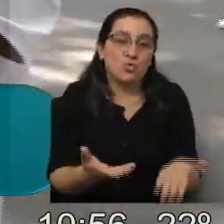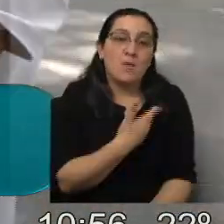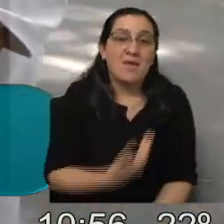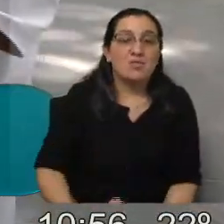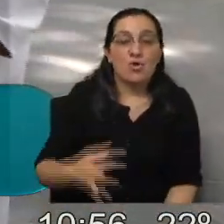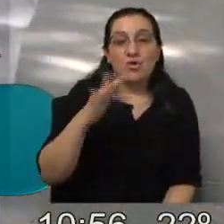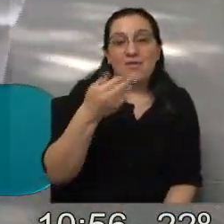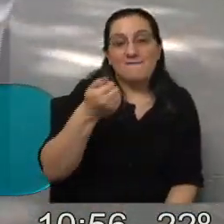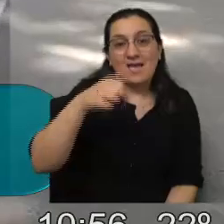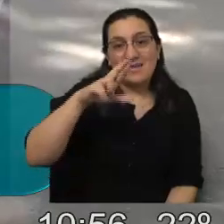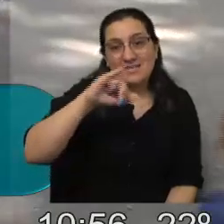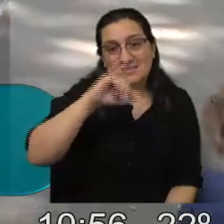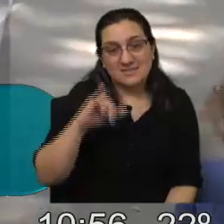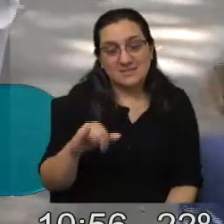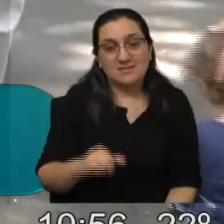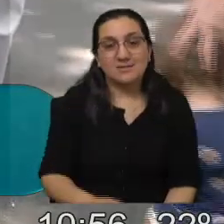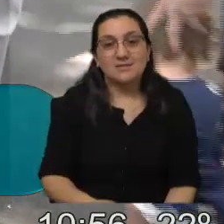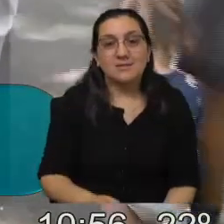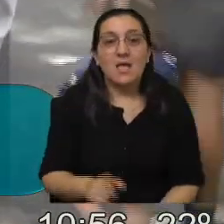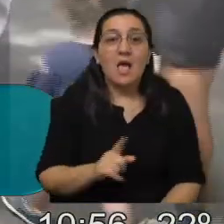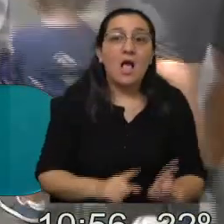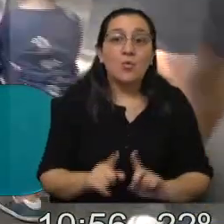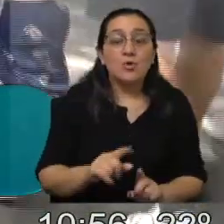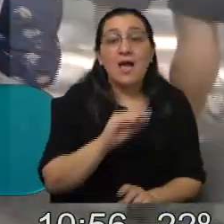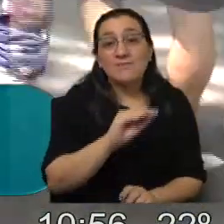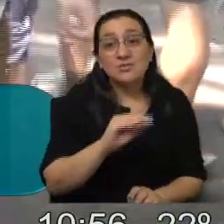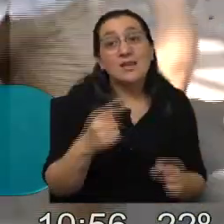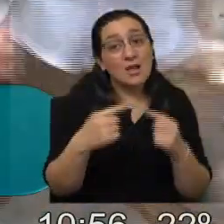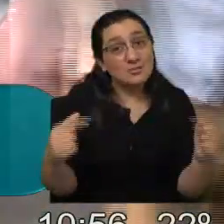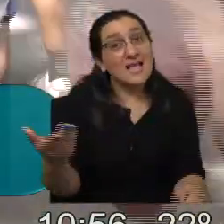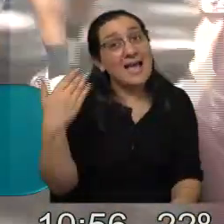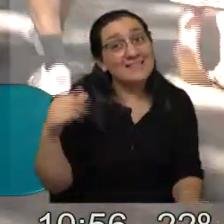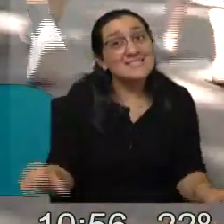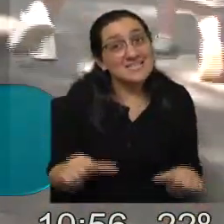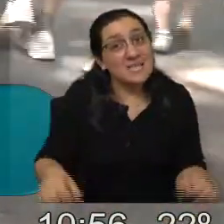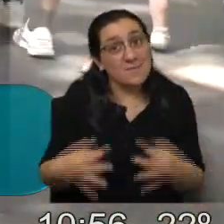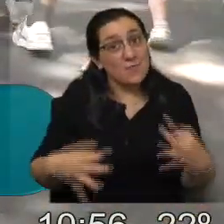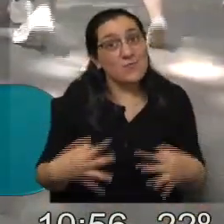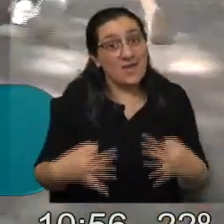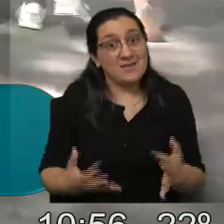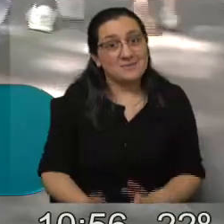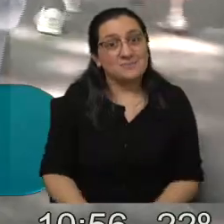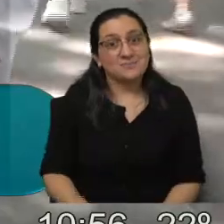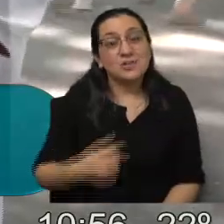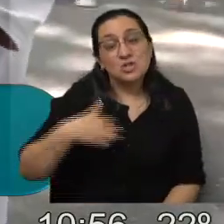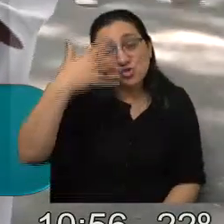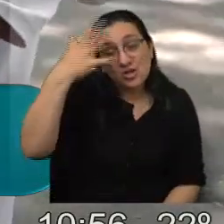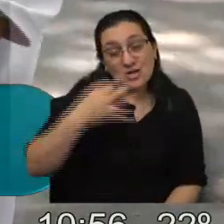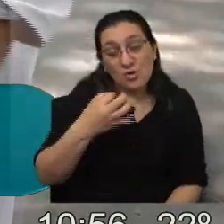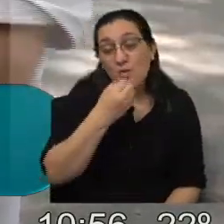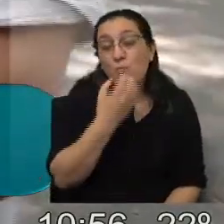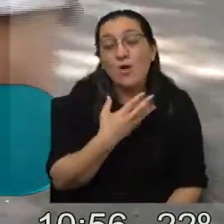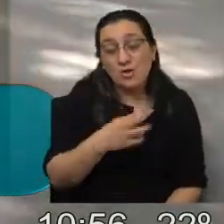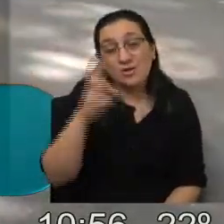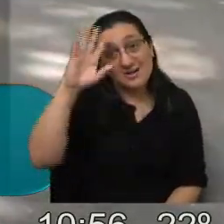algunas señales hay de que las cosas se hacían bastante bien. ¡Qué lindo! Creo que es bueno recordárselo. ¡Qué